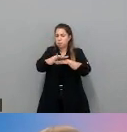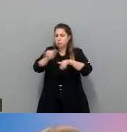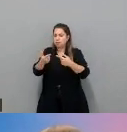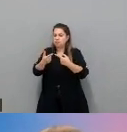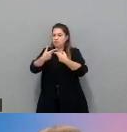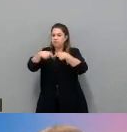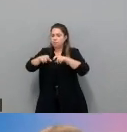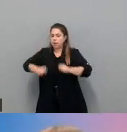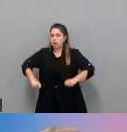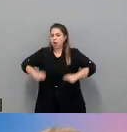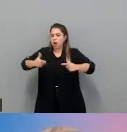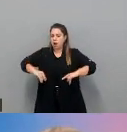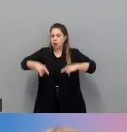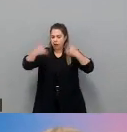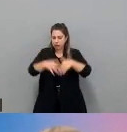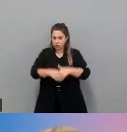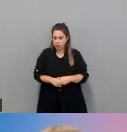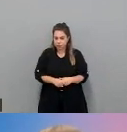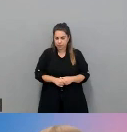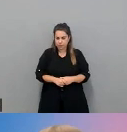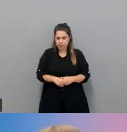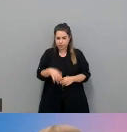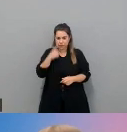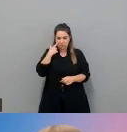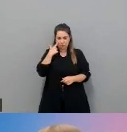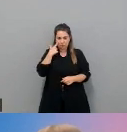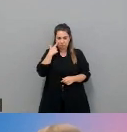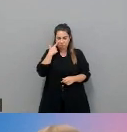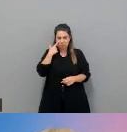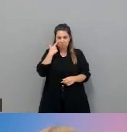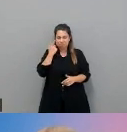Veréis por qué. Ahora a mí tampoco me deja